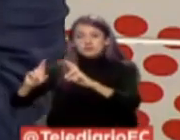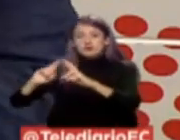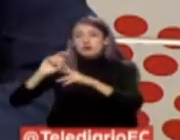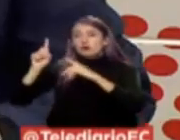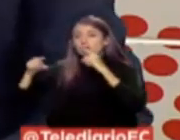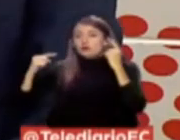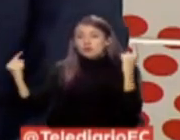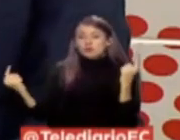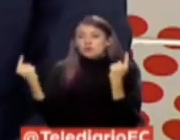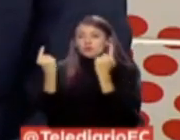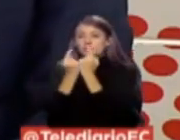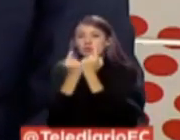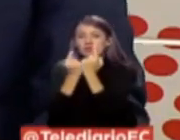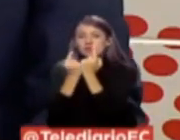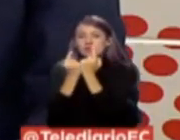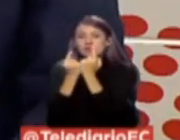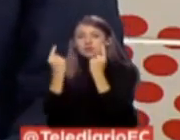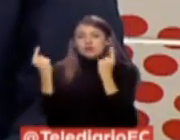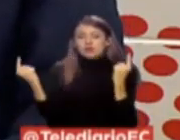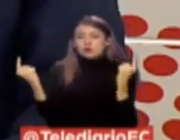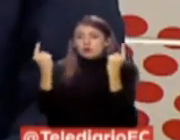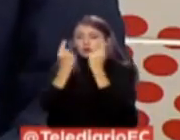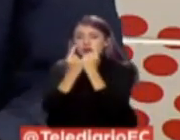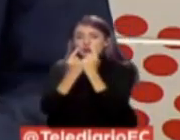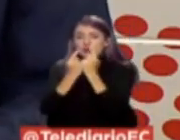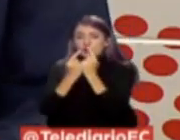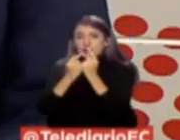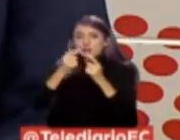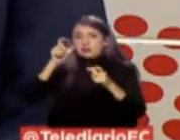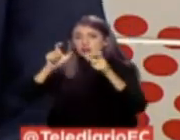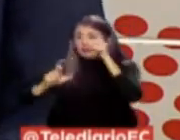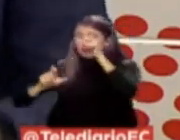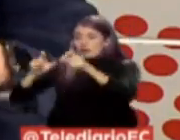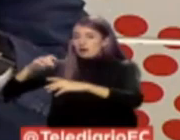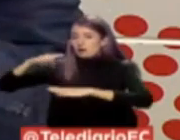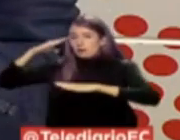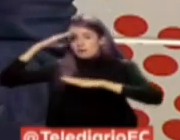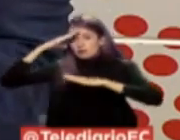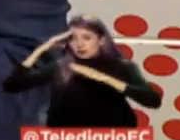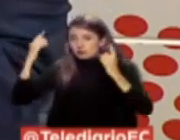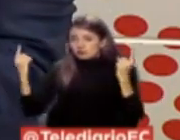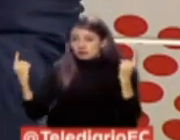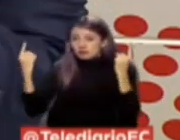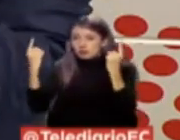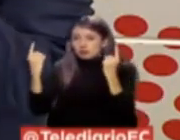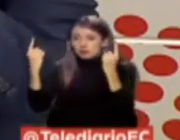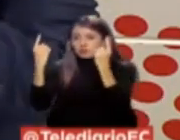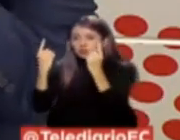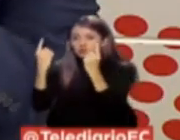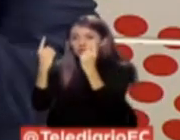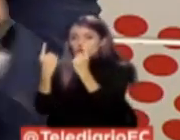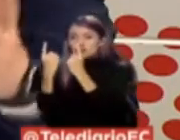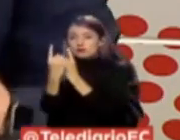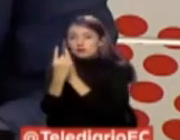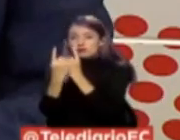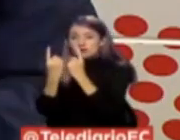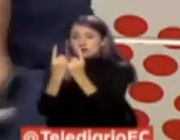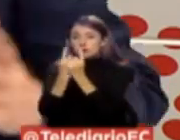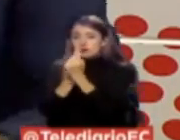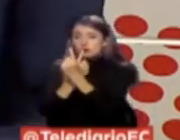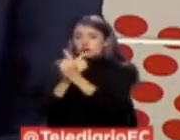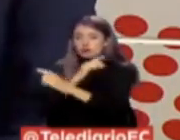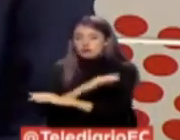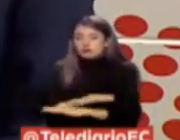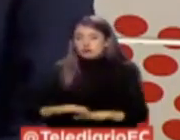la aproximación poco cuidadosa de la propia policía, la que acercándose provocó